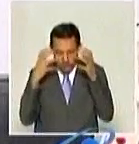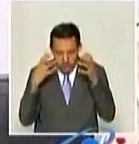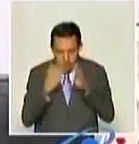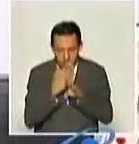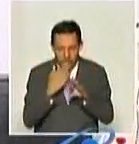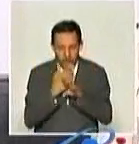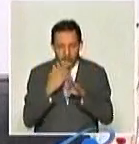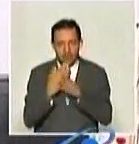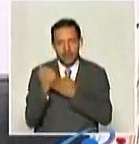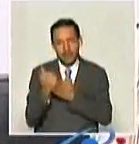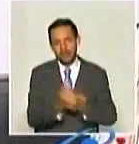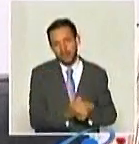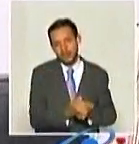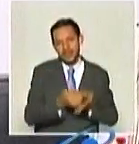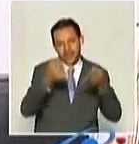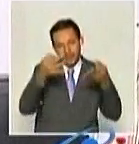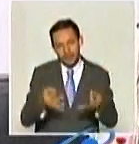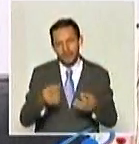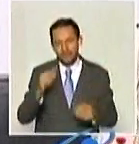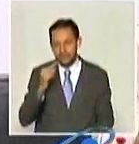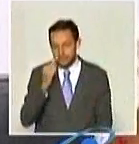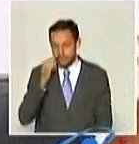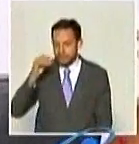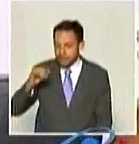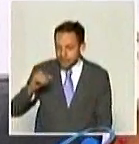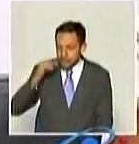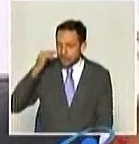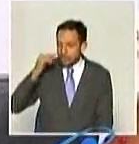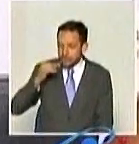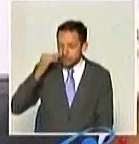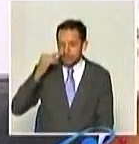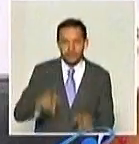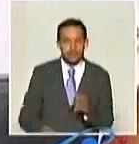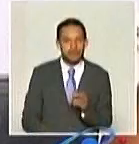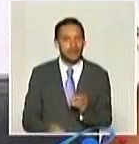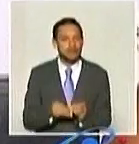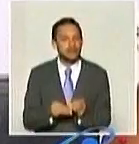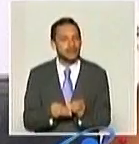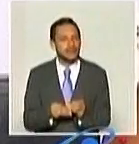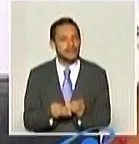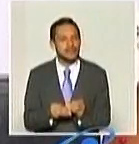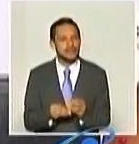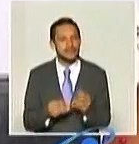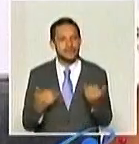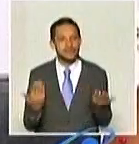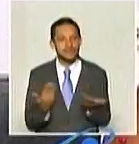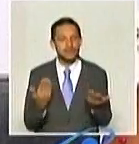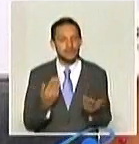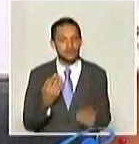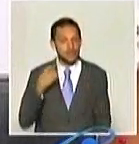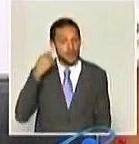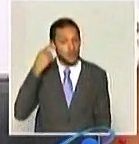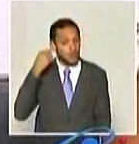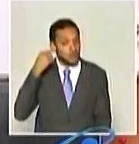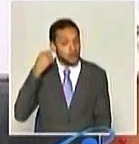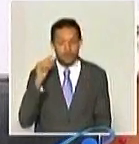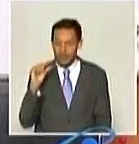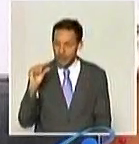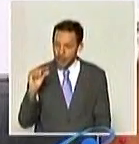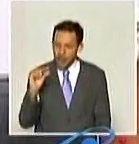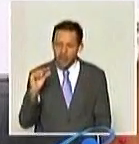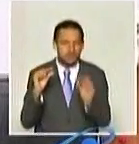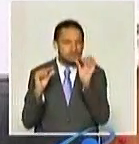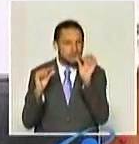más importantes para el ozono. También se puede producir, se puede colocar a nivel intraótico, también con un